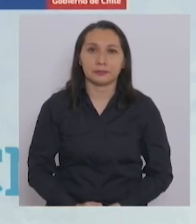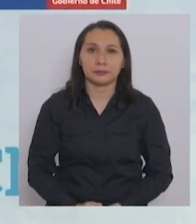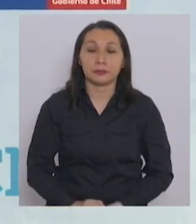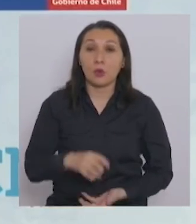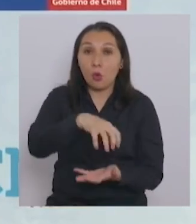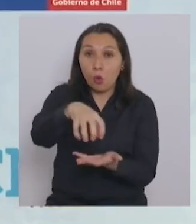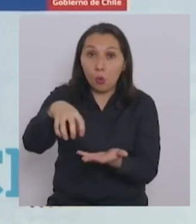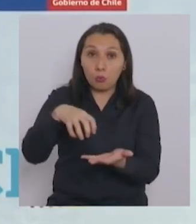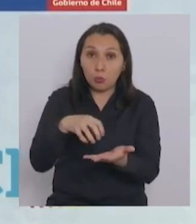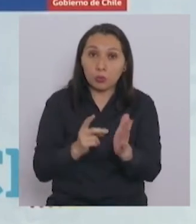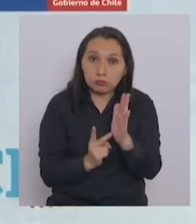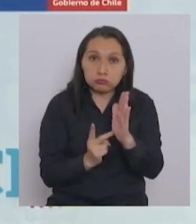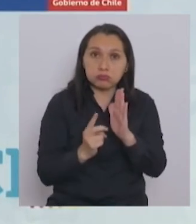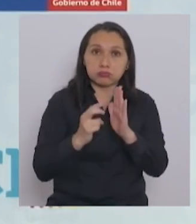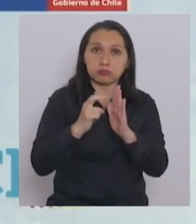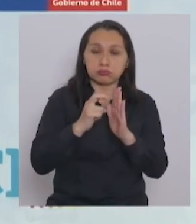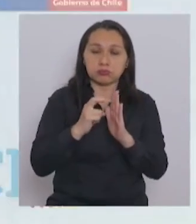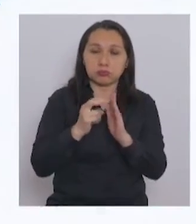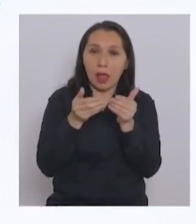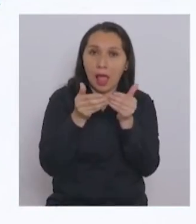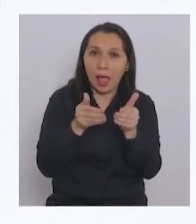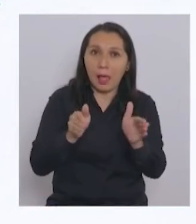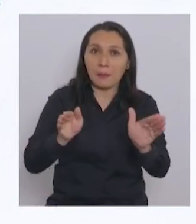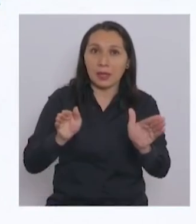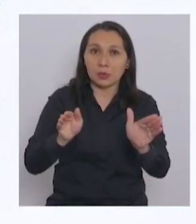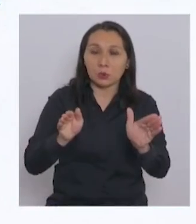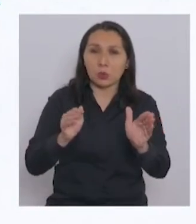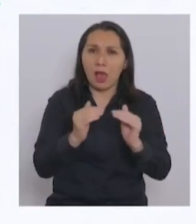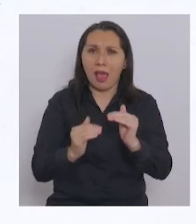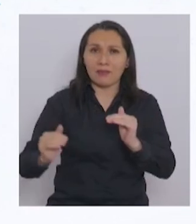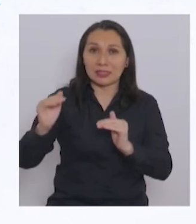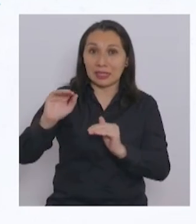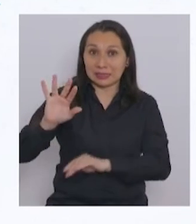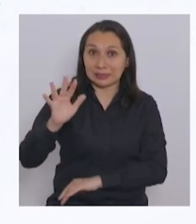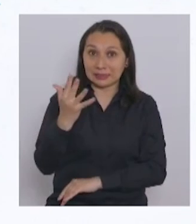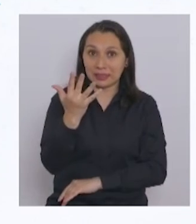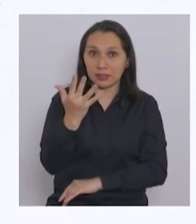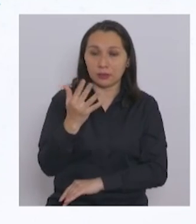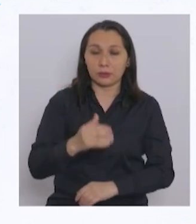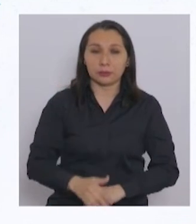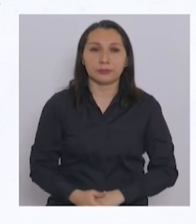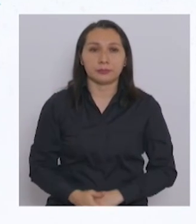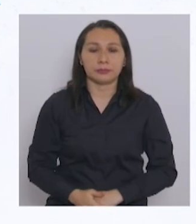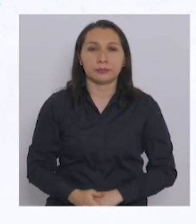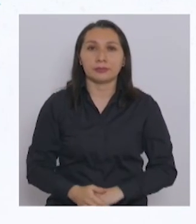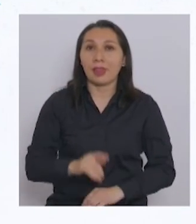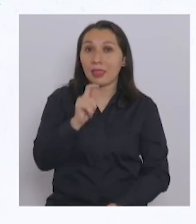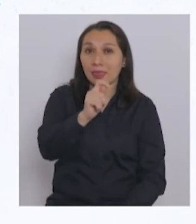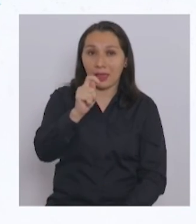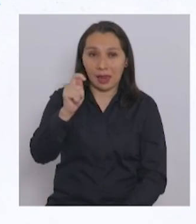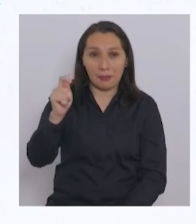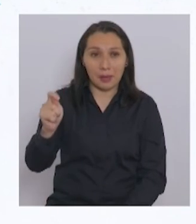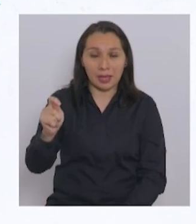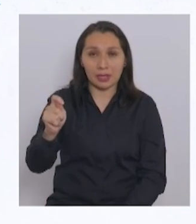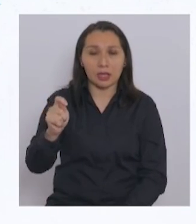Las comunas que avanzan a etapa de apertura avanzada son las siguientes. En la región de